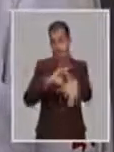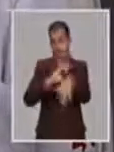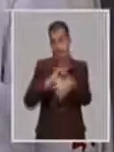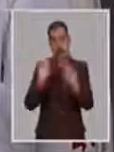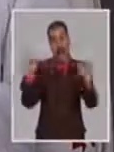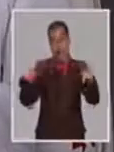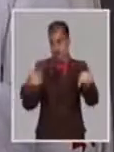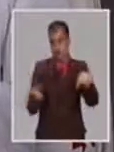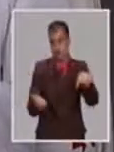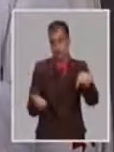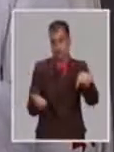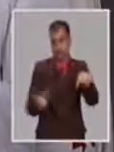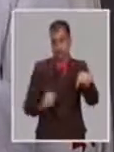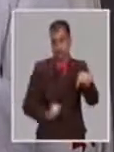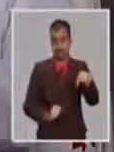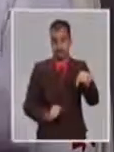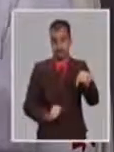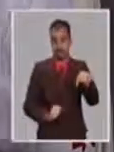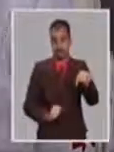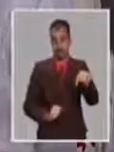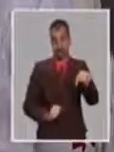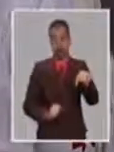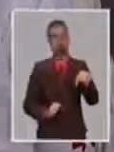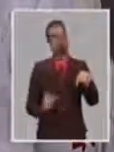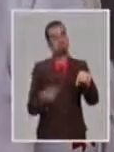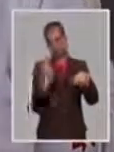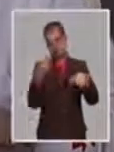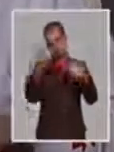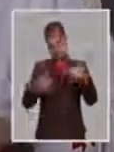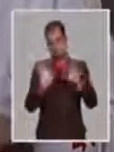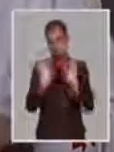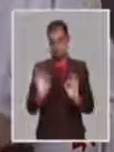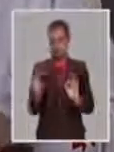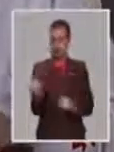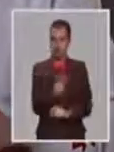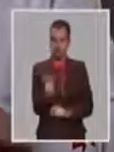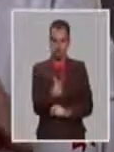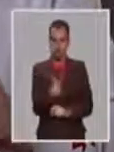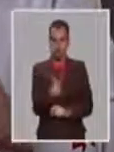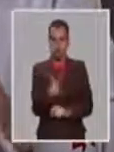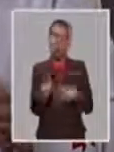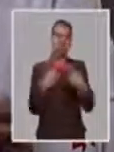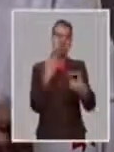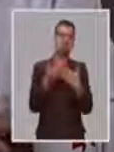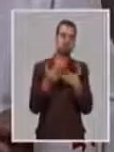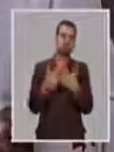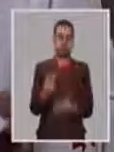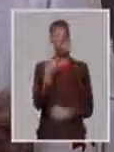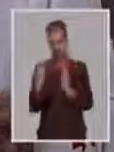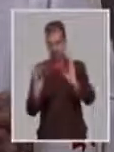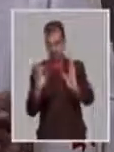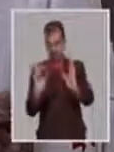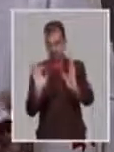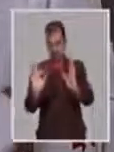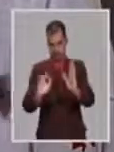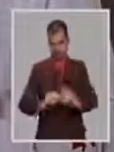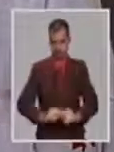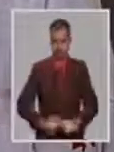de casos de enfermedad en nuestro país, y por eso decidimos ampliar a estas dos